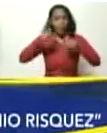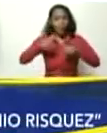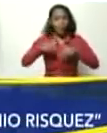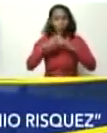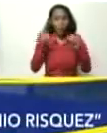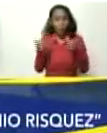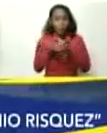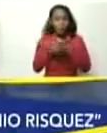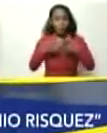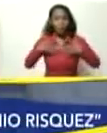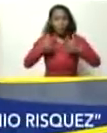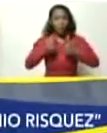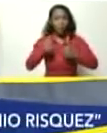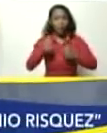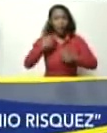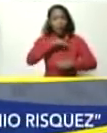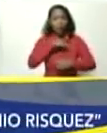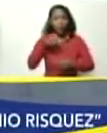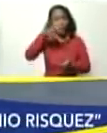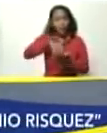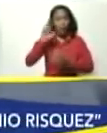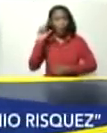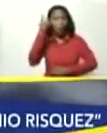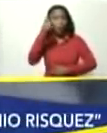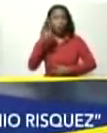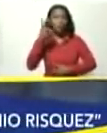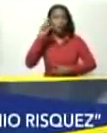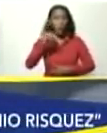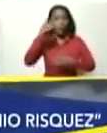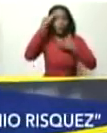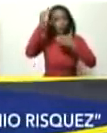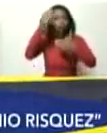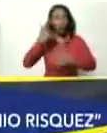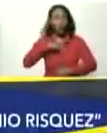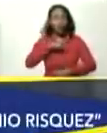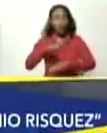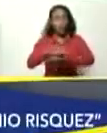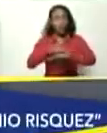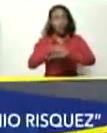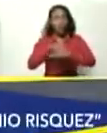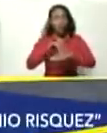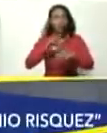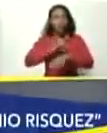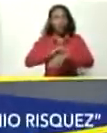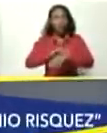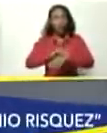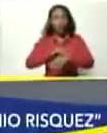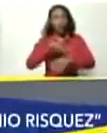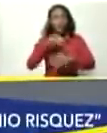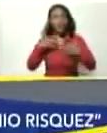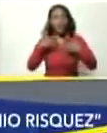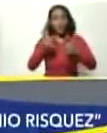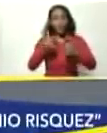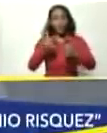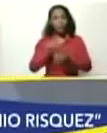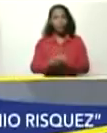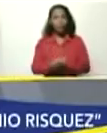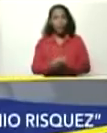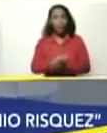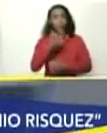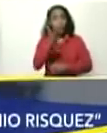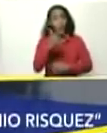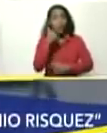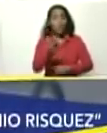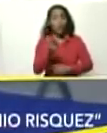el equipo de salud de nuestro estado Guárico, también saludar a nuestro ministro, el doctor Carlos Alvarado. Y sí, como usted